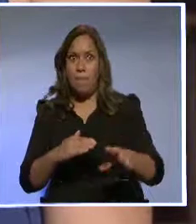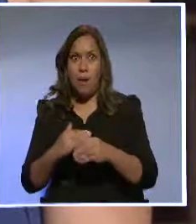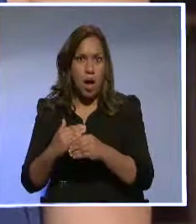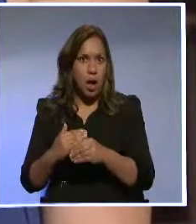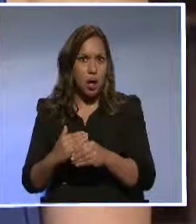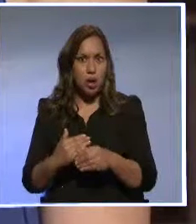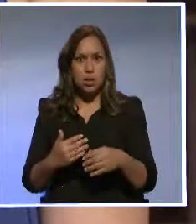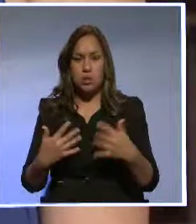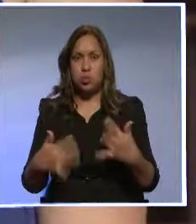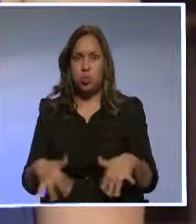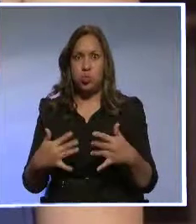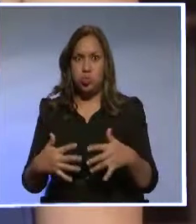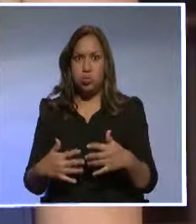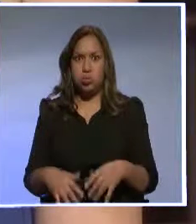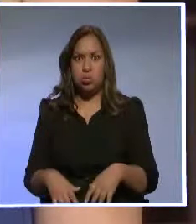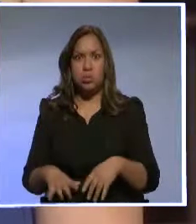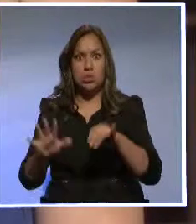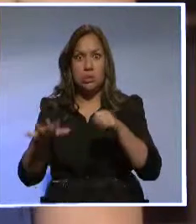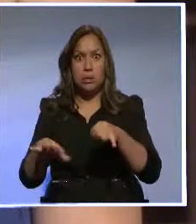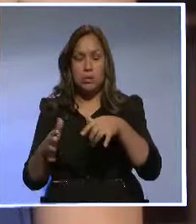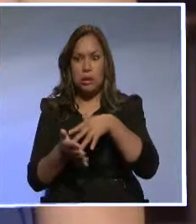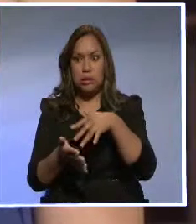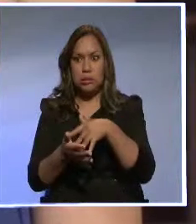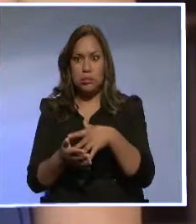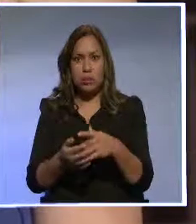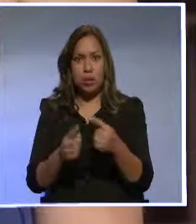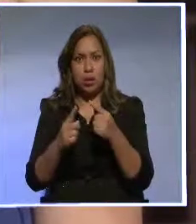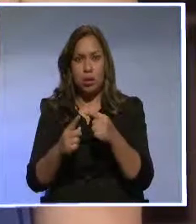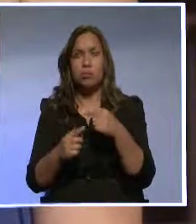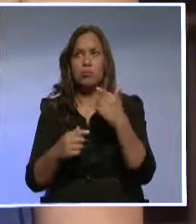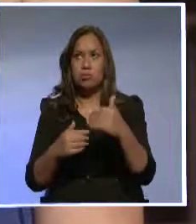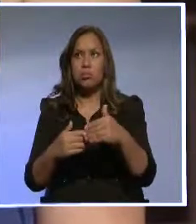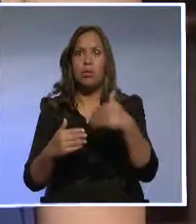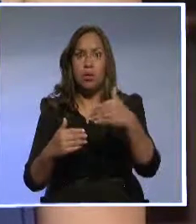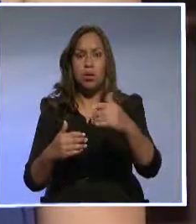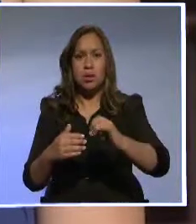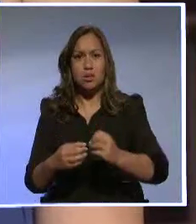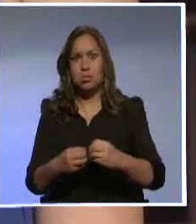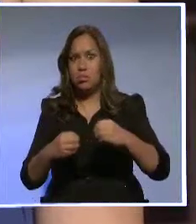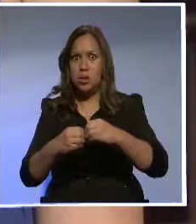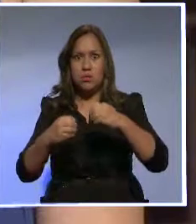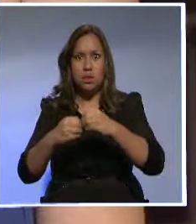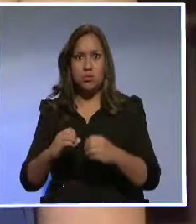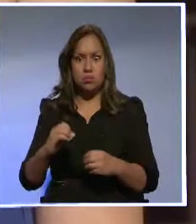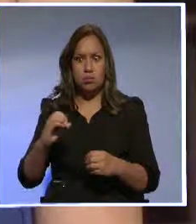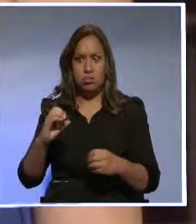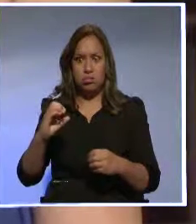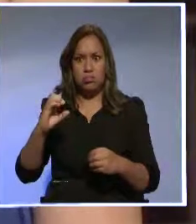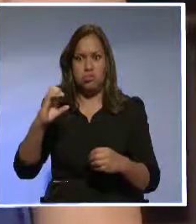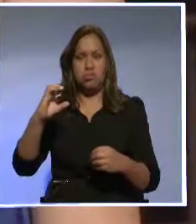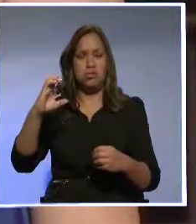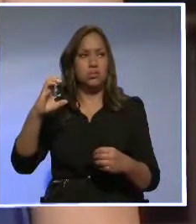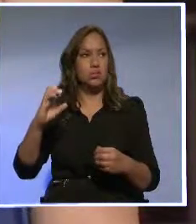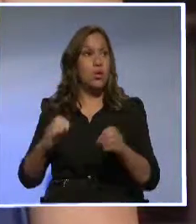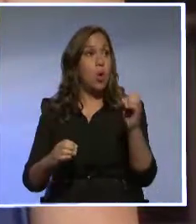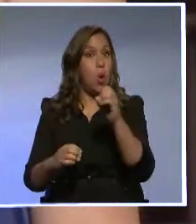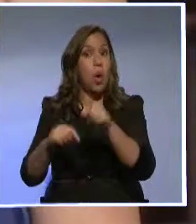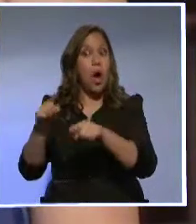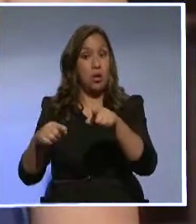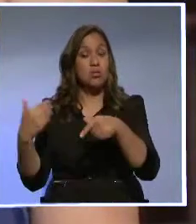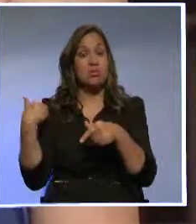en su momento se llevó a decir que sus autoridades o personas vinculadas tendrían estas empresas constituidas en paraísos